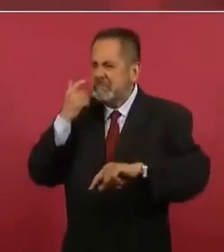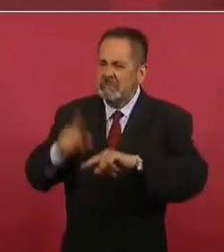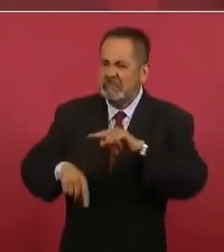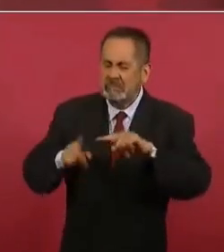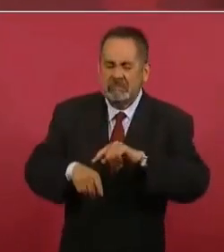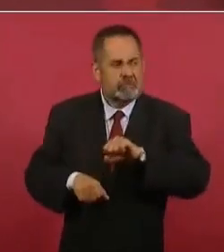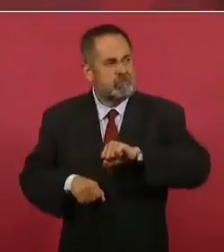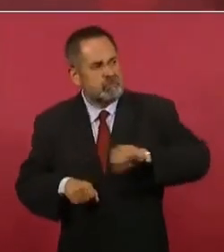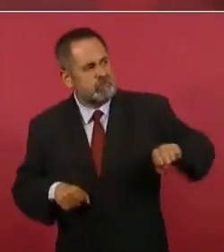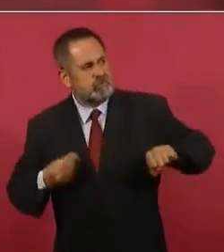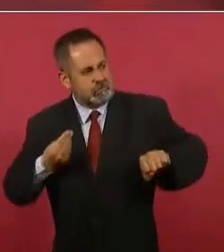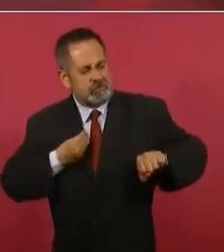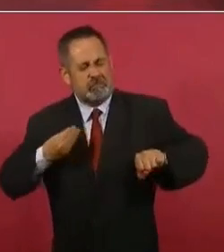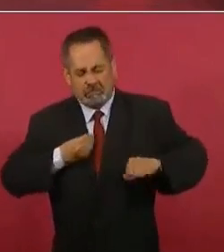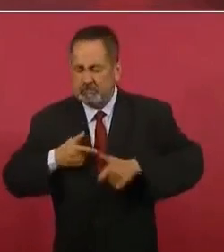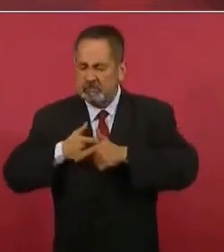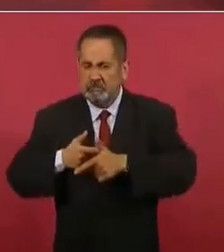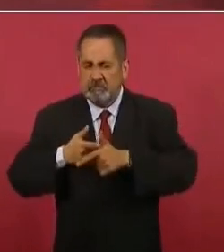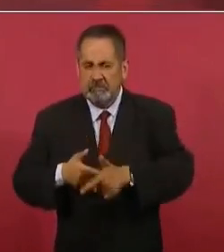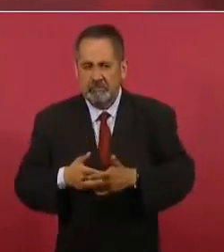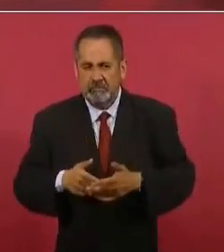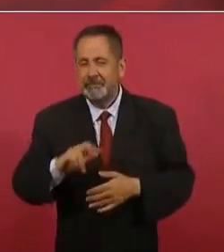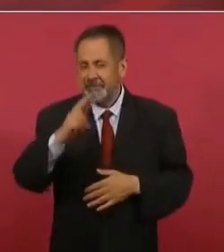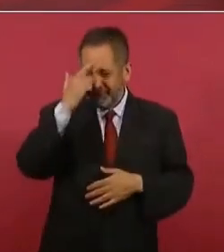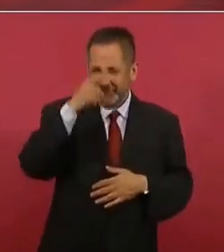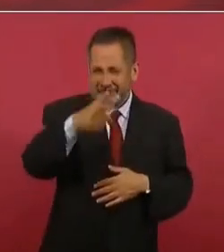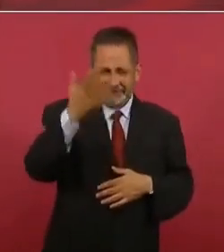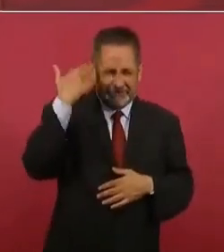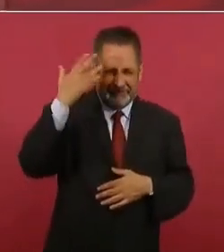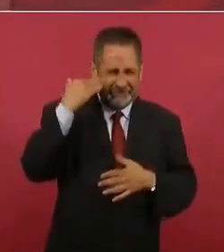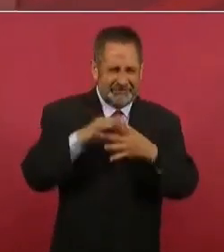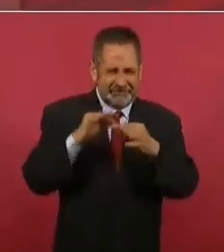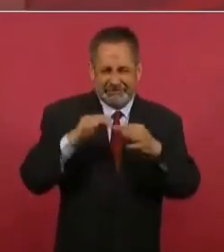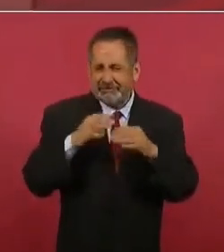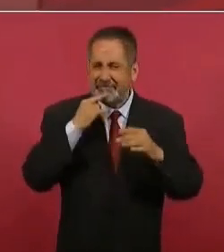Acuérdense todas las insinuaciones